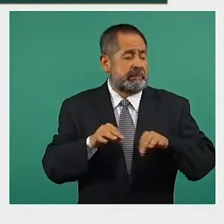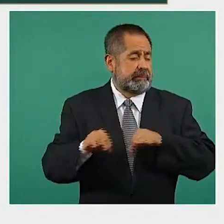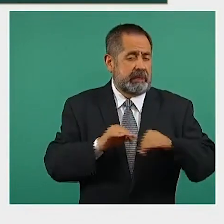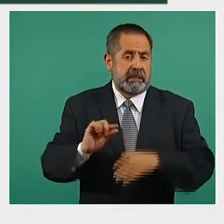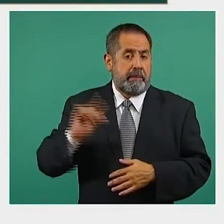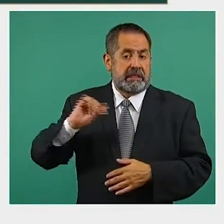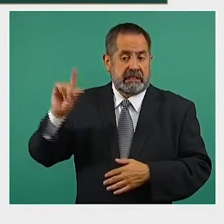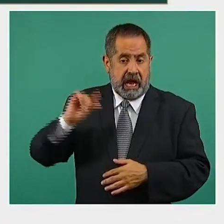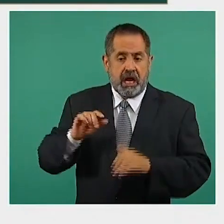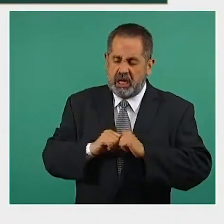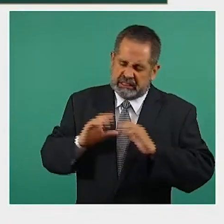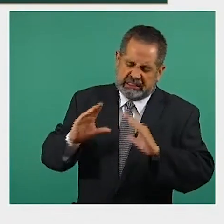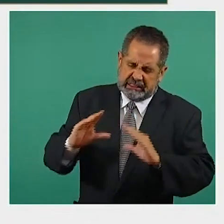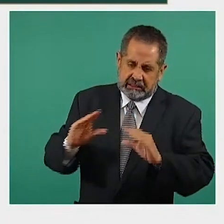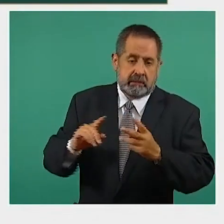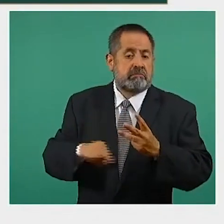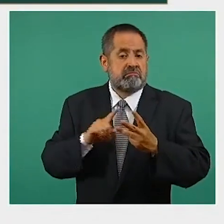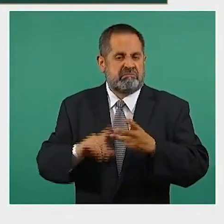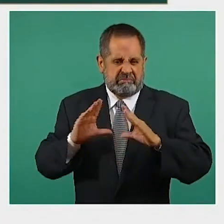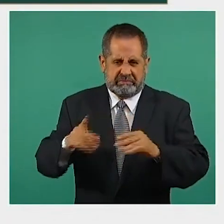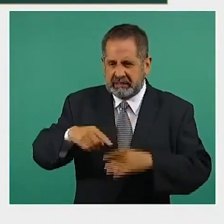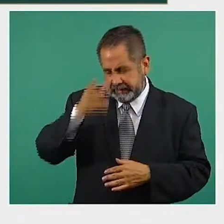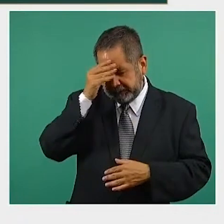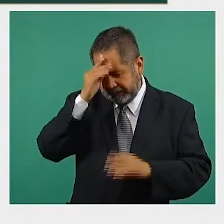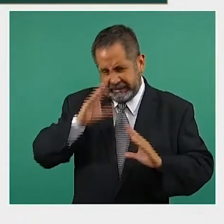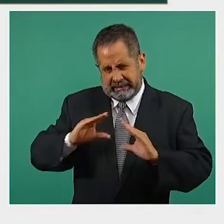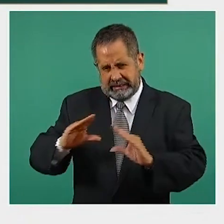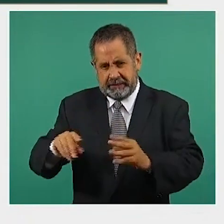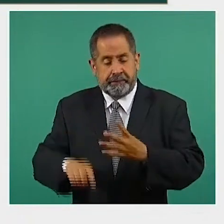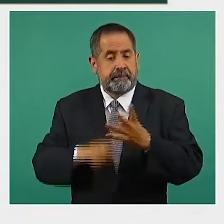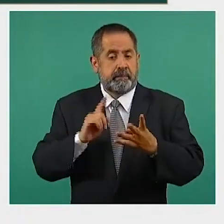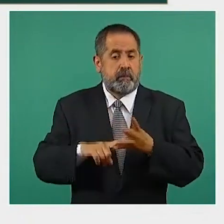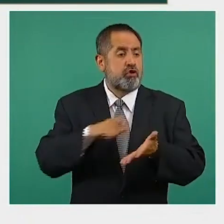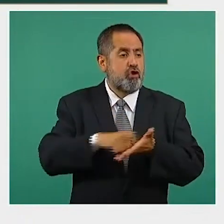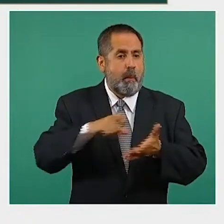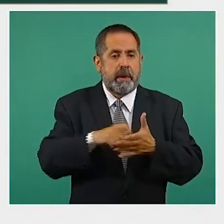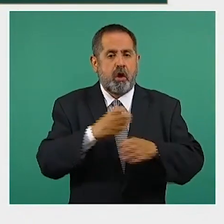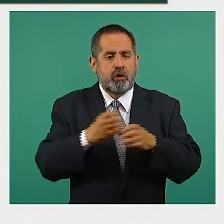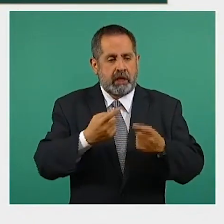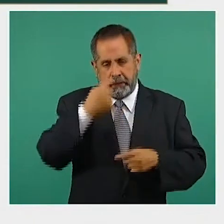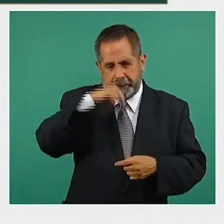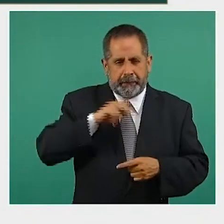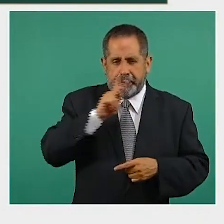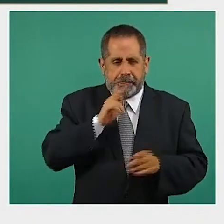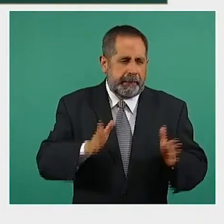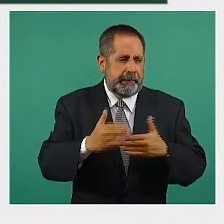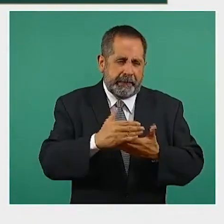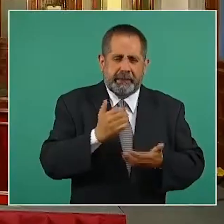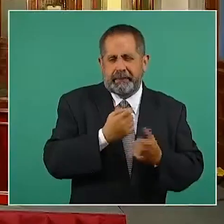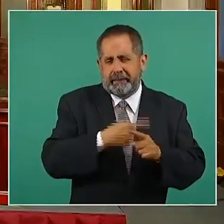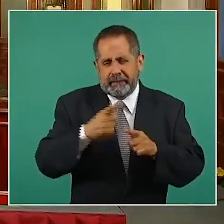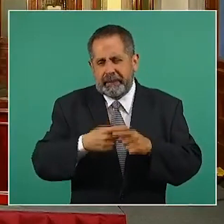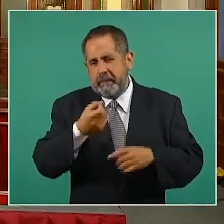especializado, capacitación del personal de salud y la adquisición de equipos médicos, de insumos,